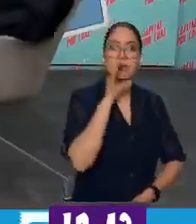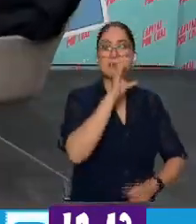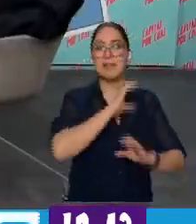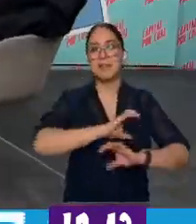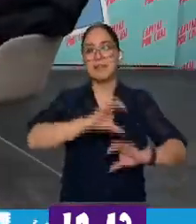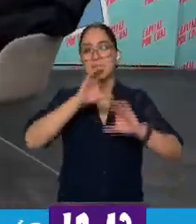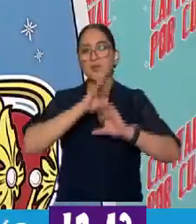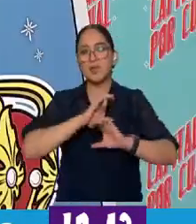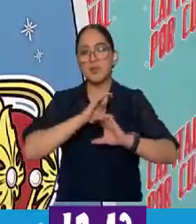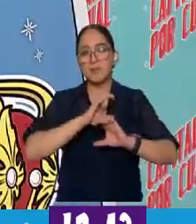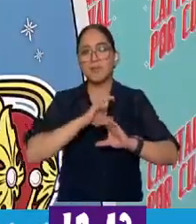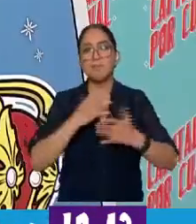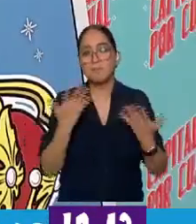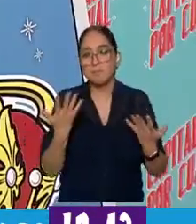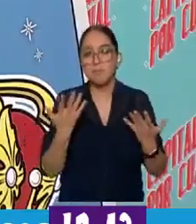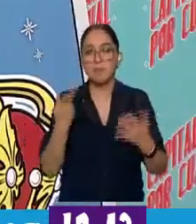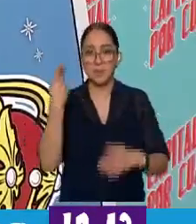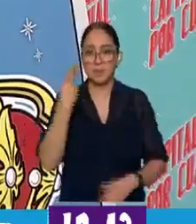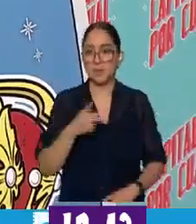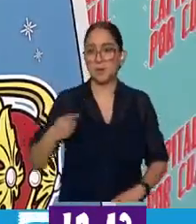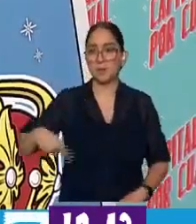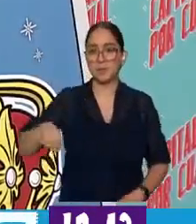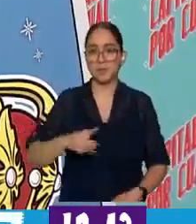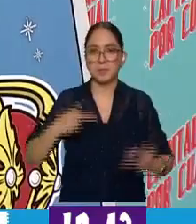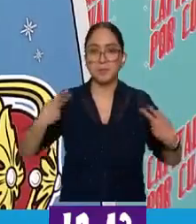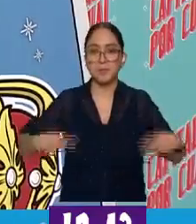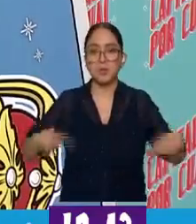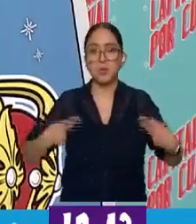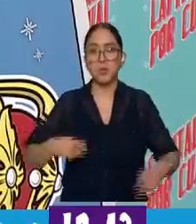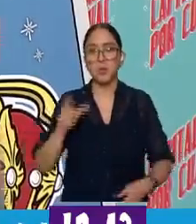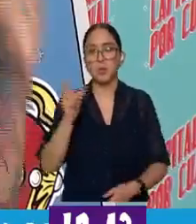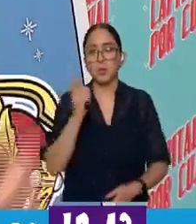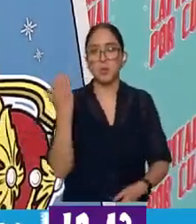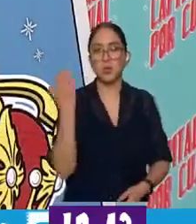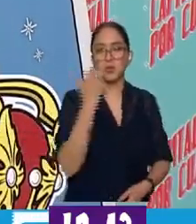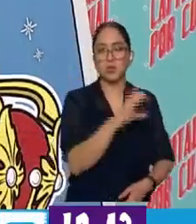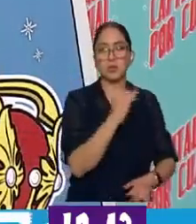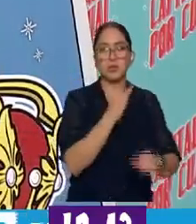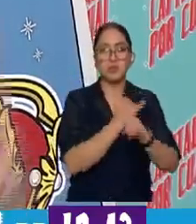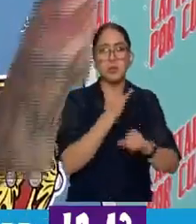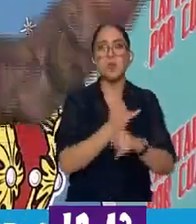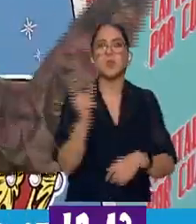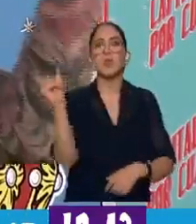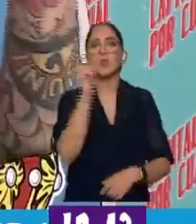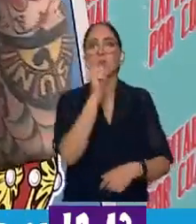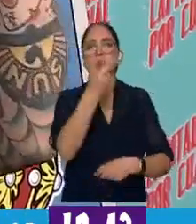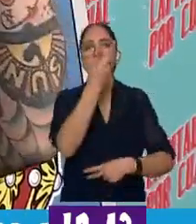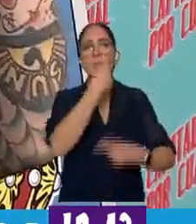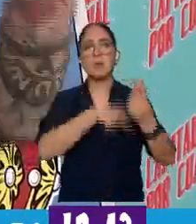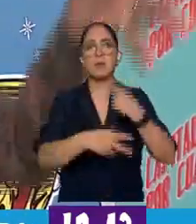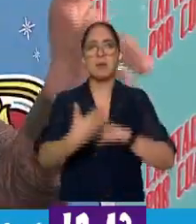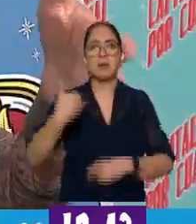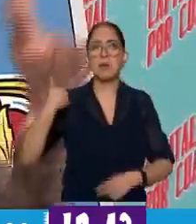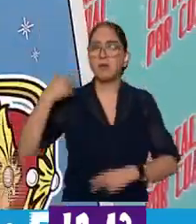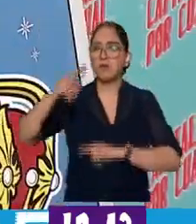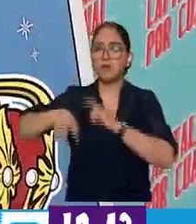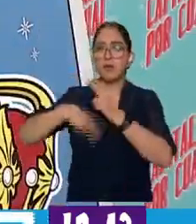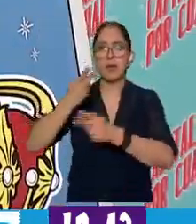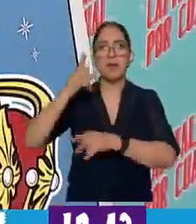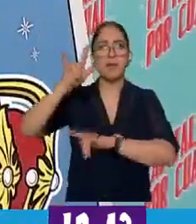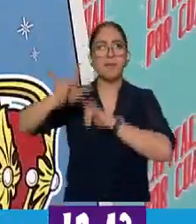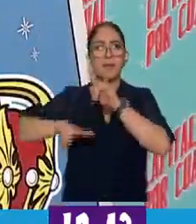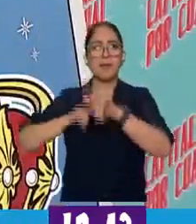Entonces, pues sí, incluso la gente en redes sociales dice, oiga, ¿cuándo vienen a tal estado? Ya estuvimos en la Feria de San Marcos,